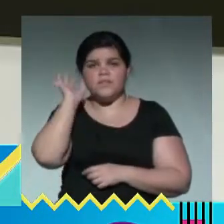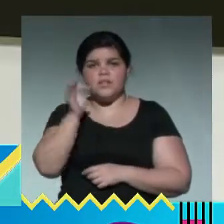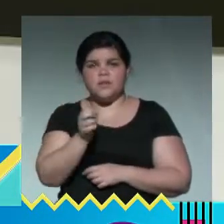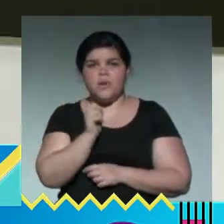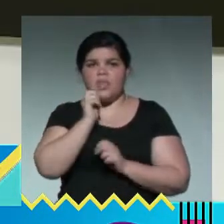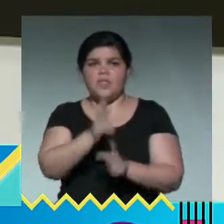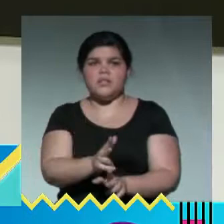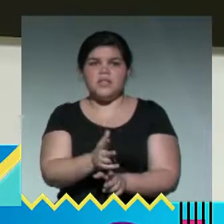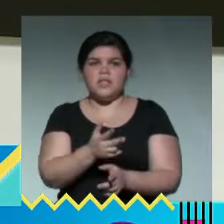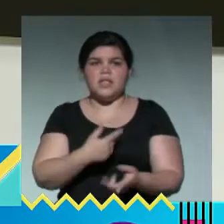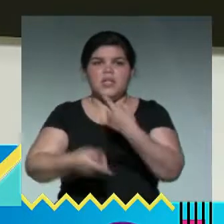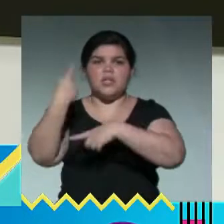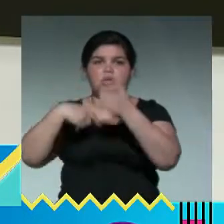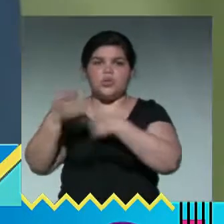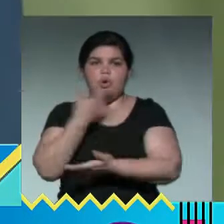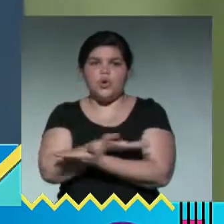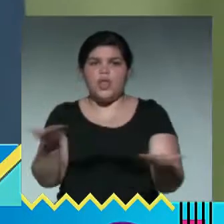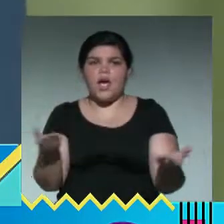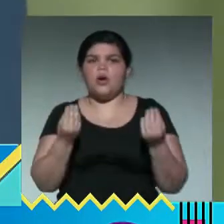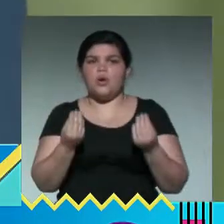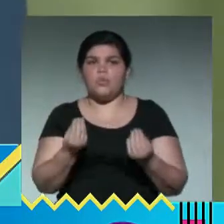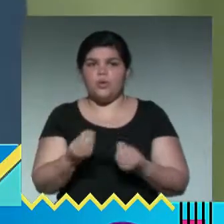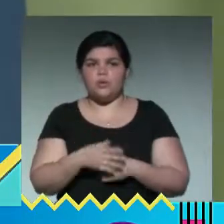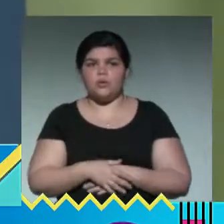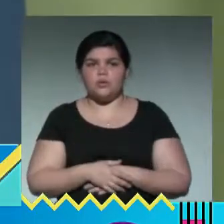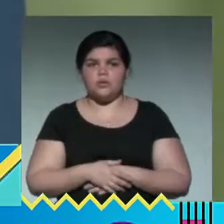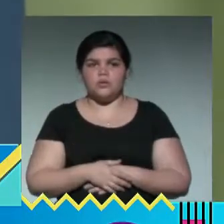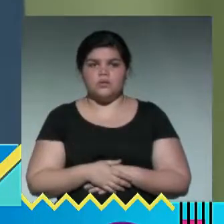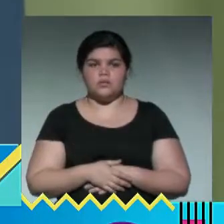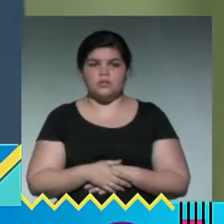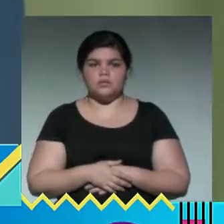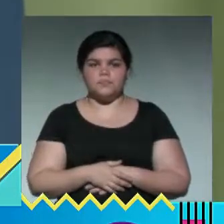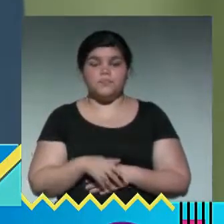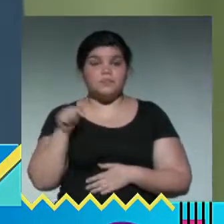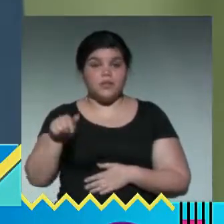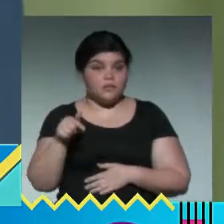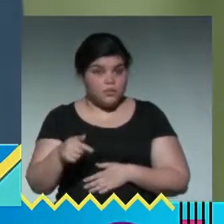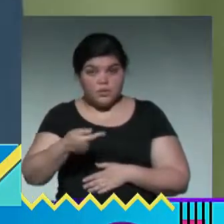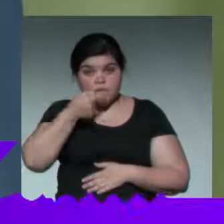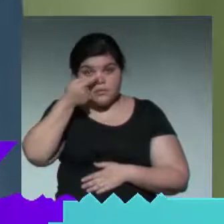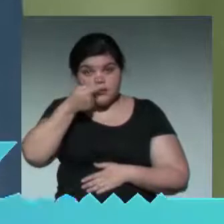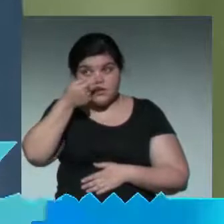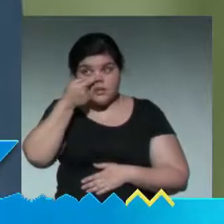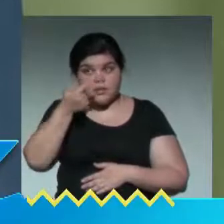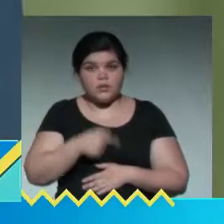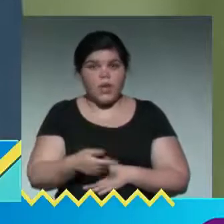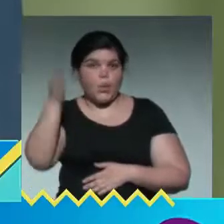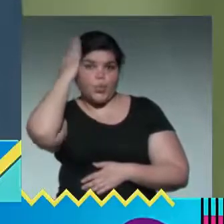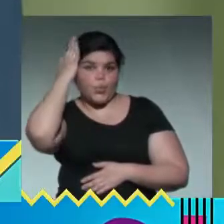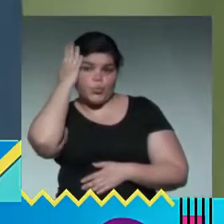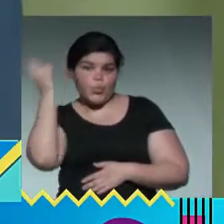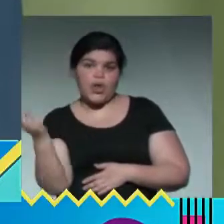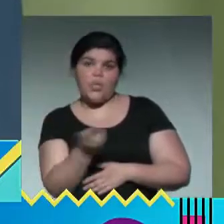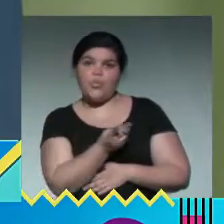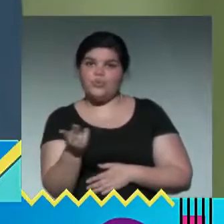la historia universal? ¿De qué significó? Claro, no, fíjate vos que fue muy interesante por el aporte entre esas dos culturas, ¿no?